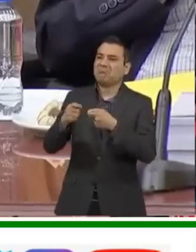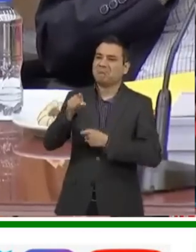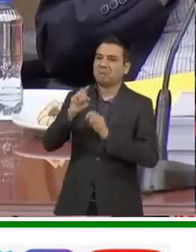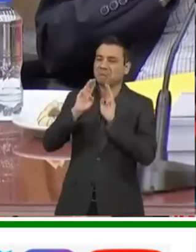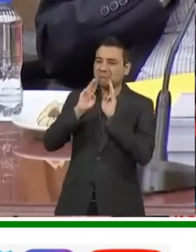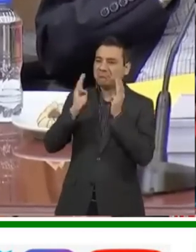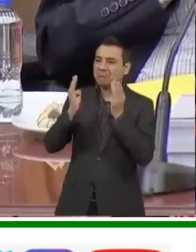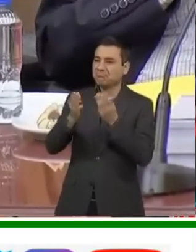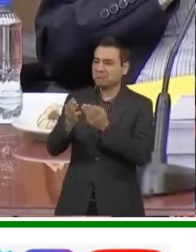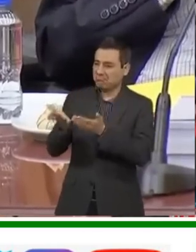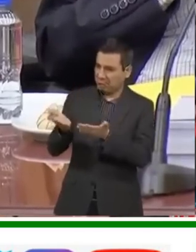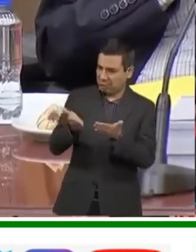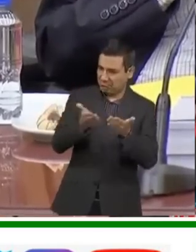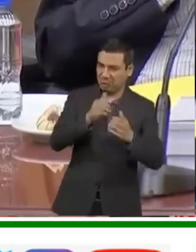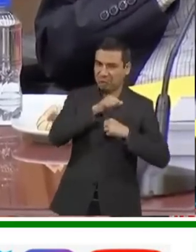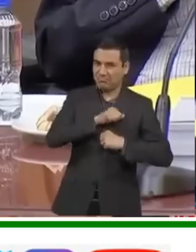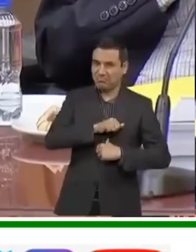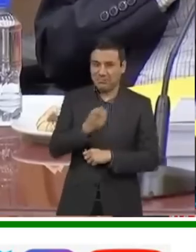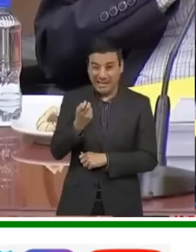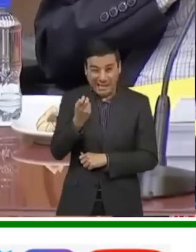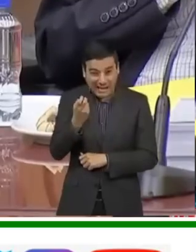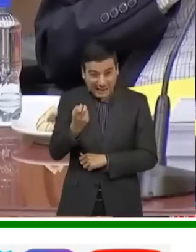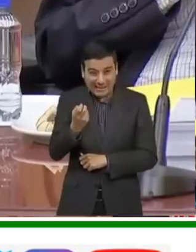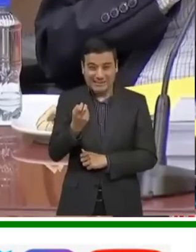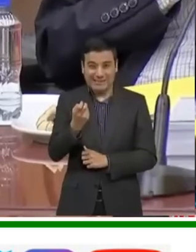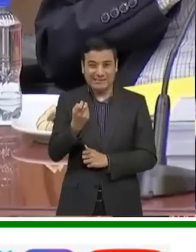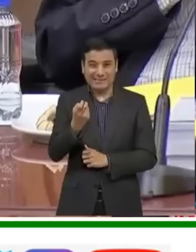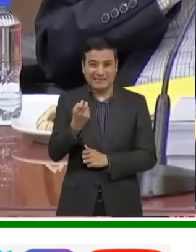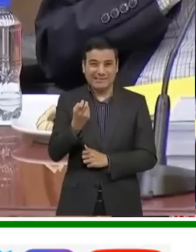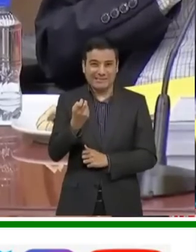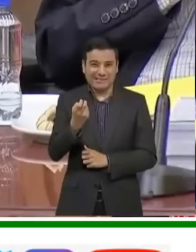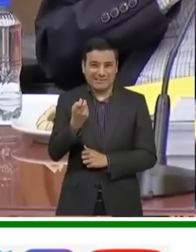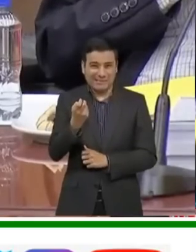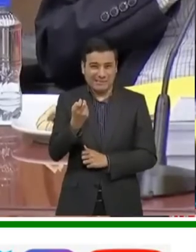spot que pretendía salir al aire al día de hoy.